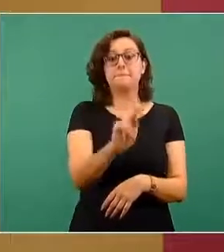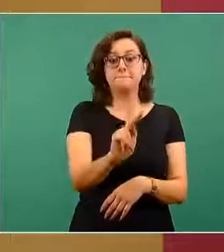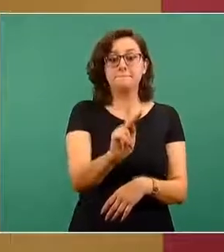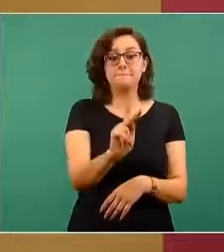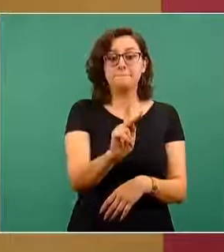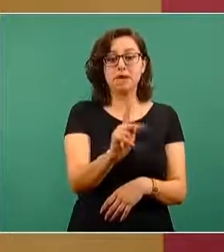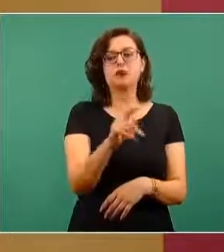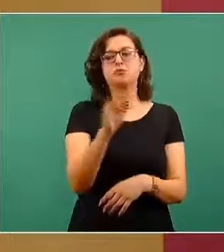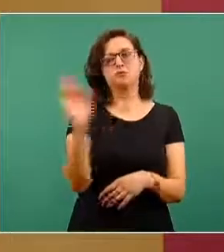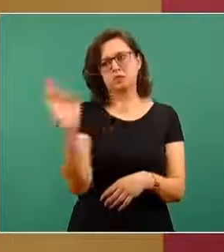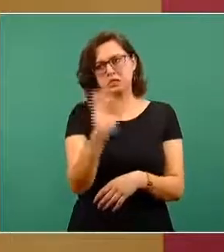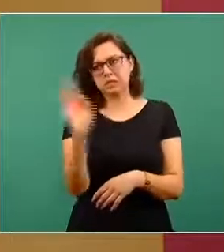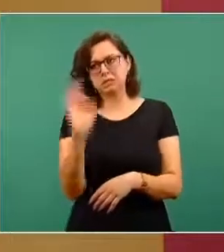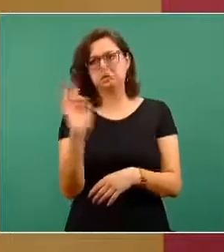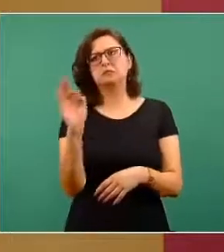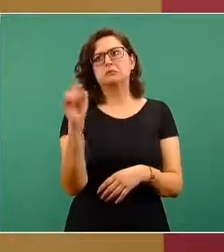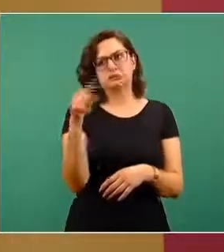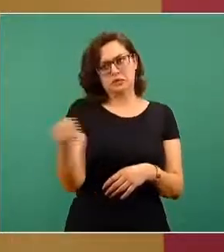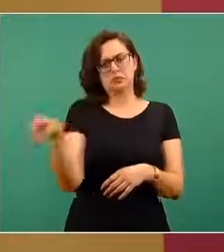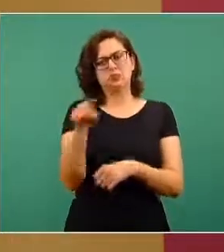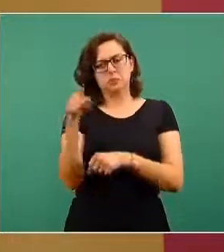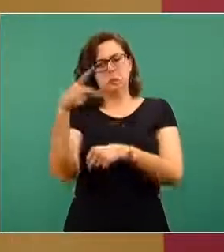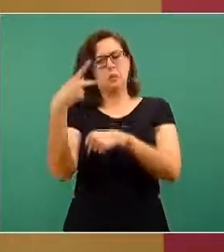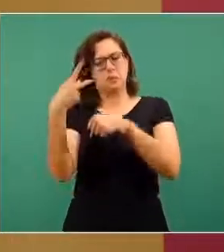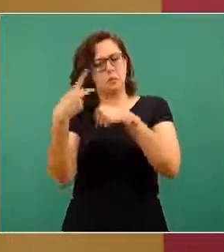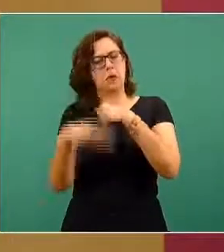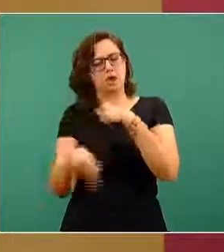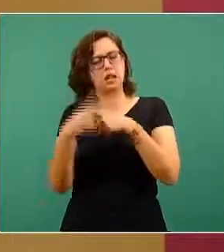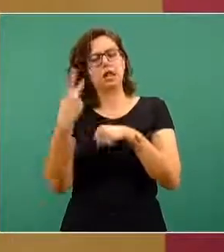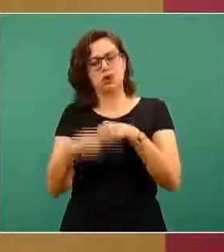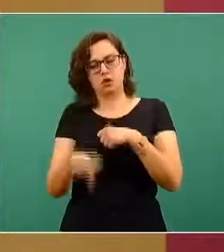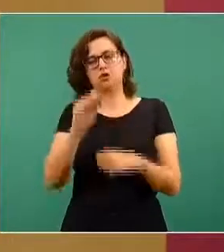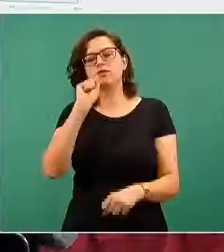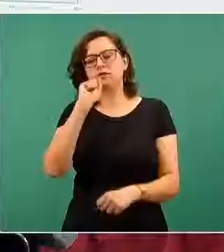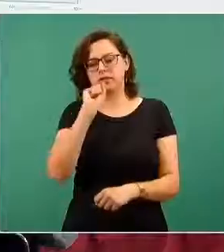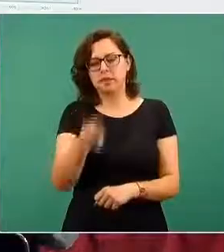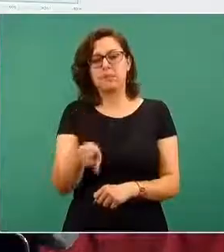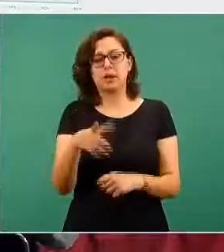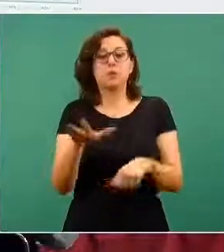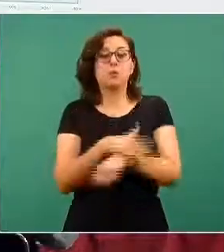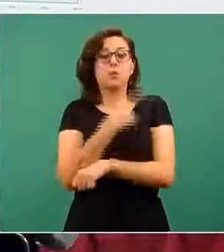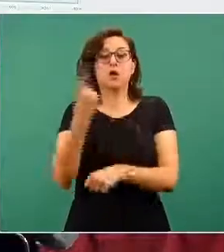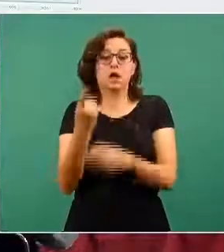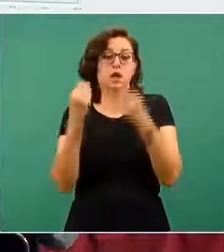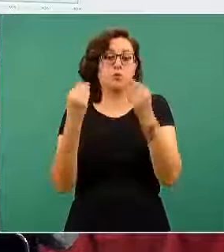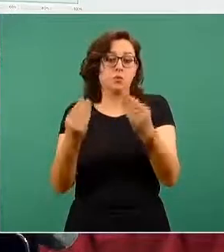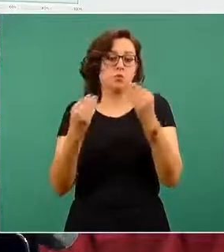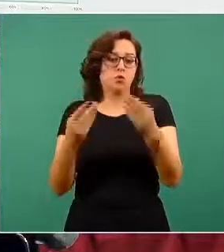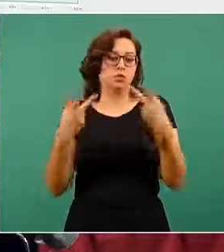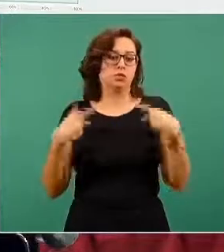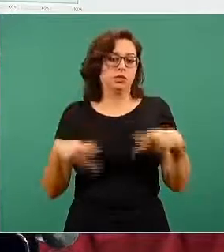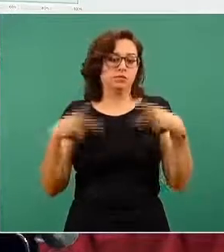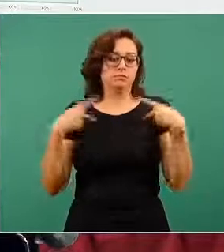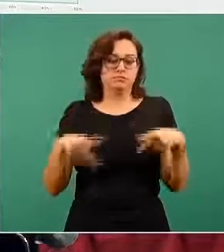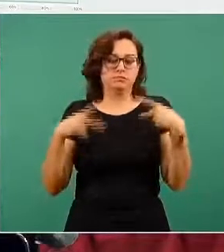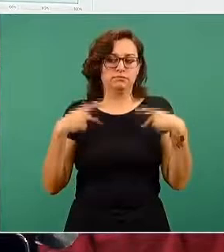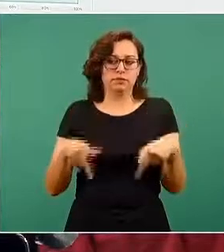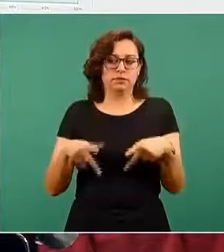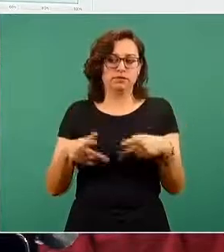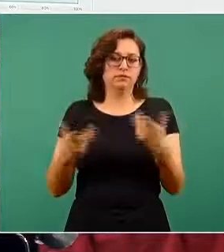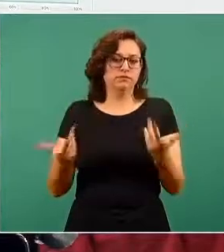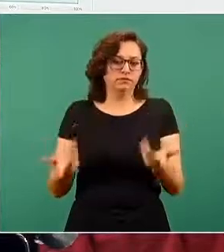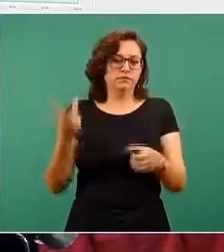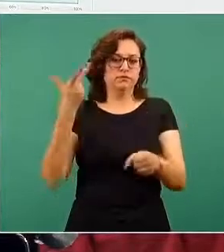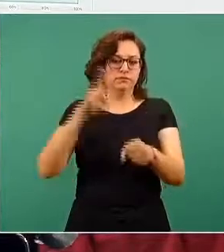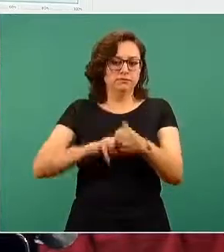COVID, sí puede haber una frecuencia importante de personas que tengan el virus, que lo estén portando, y por lo